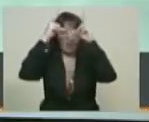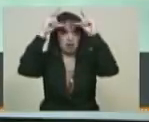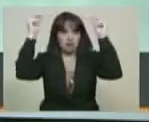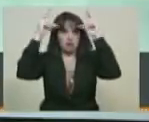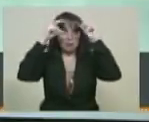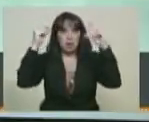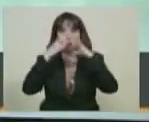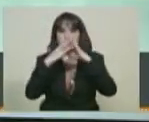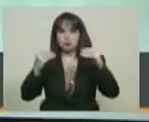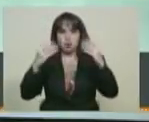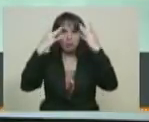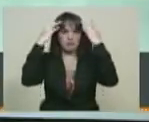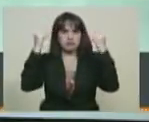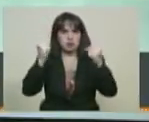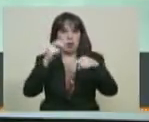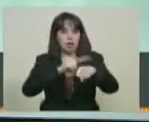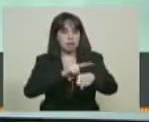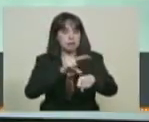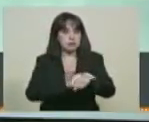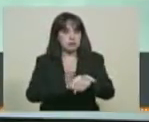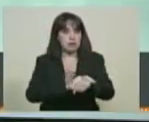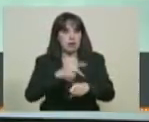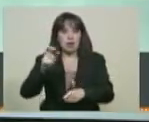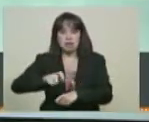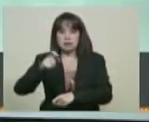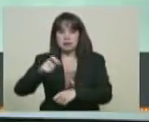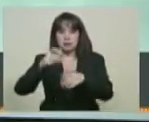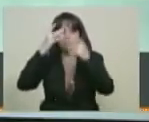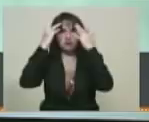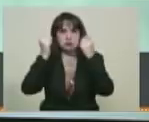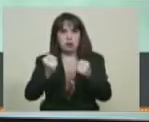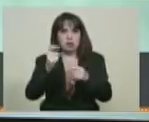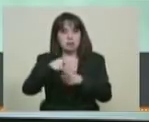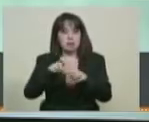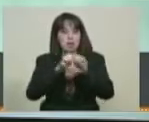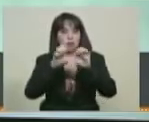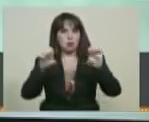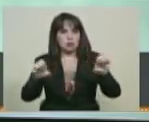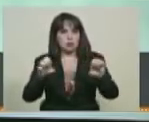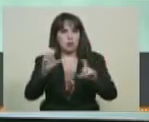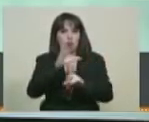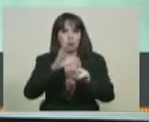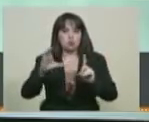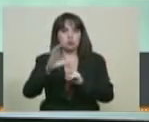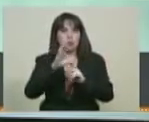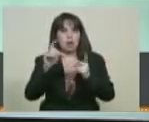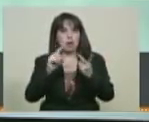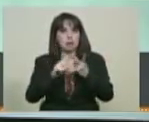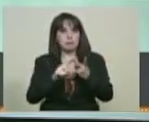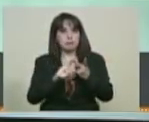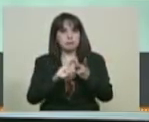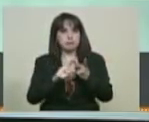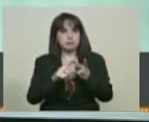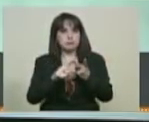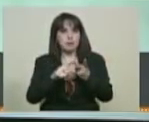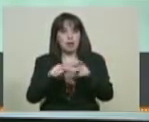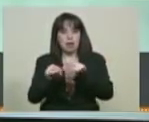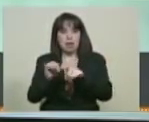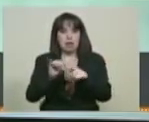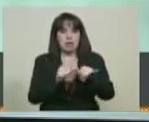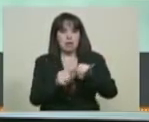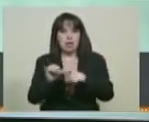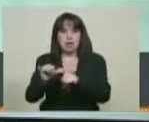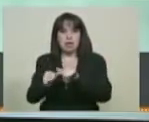todos los profesionales de la medicina. Necesitamos los profesionales para el sistema educativo, el sistema cultural. Necesitamos los ingenieros